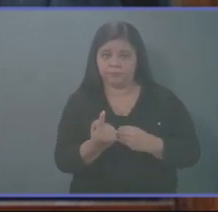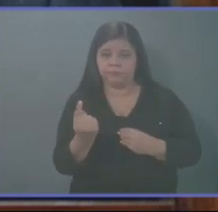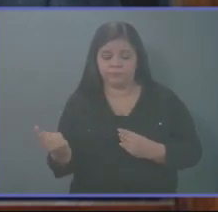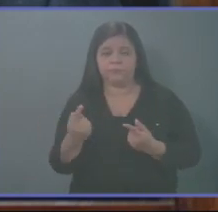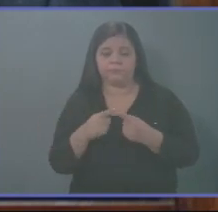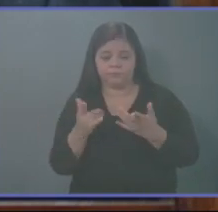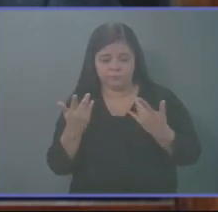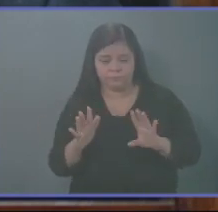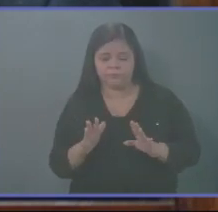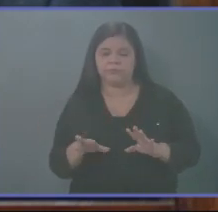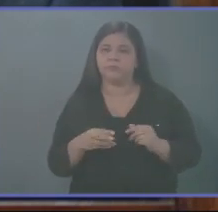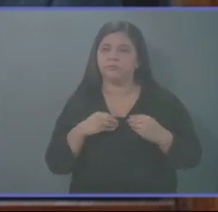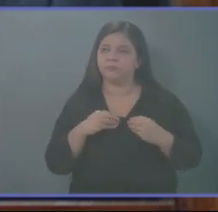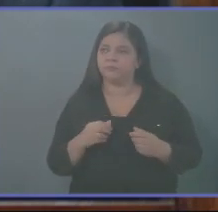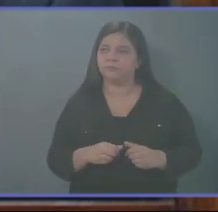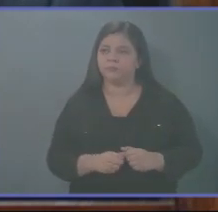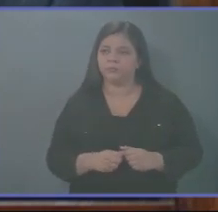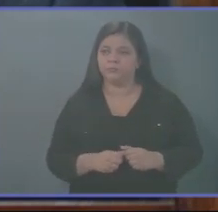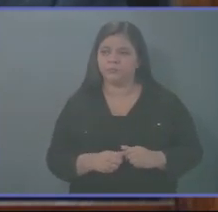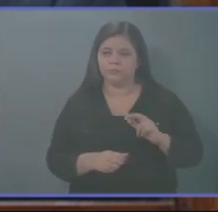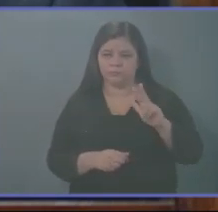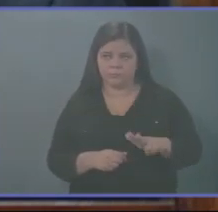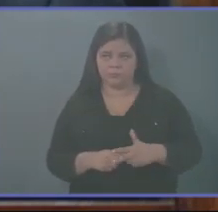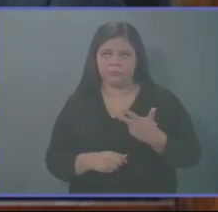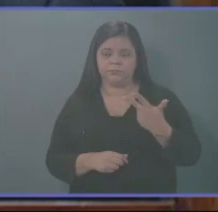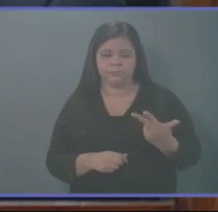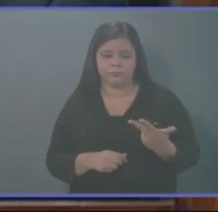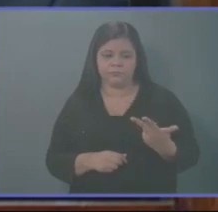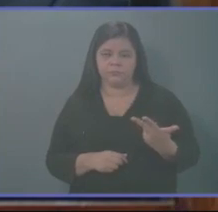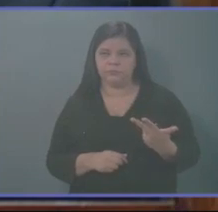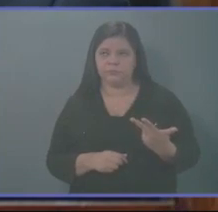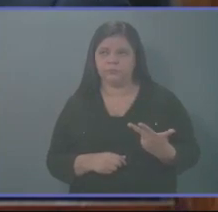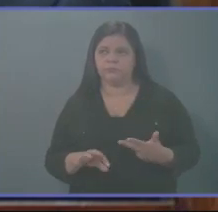fue tomado por él. 3.